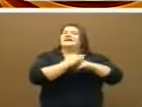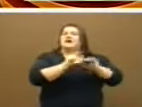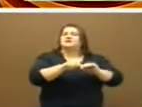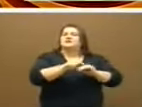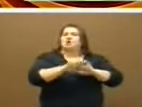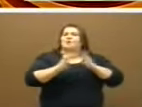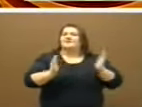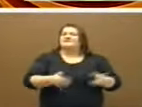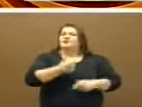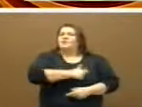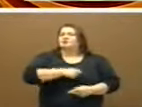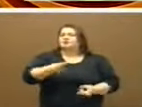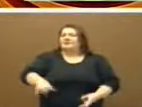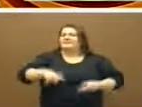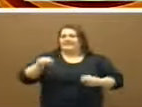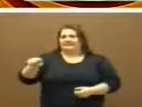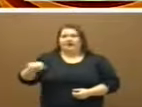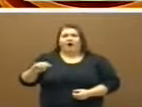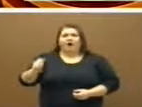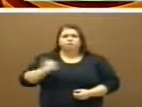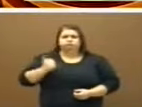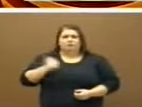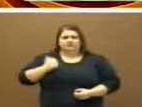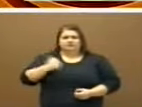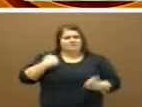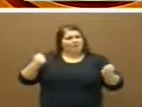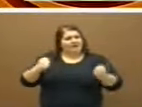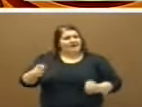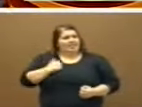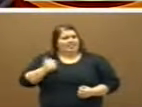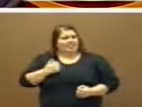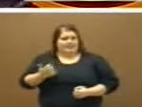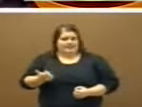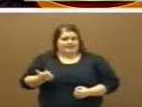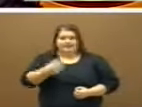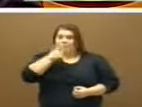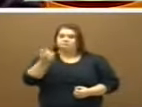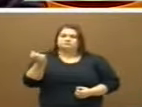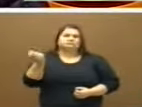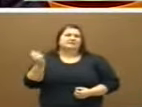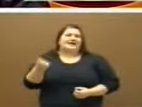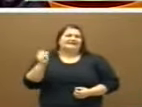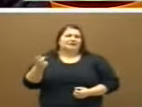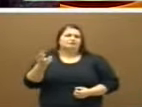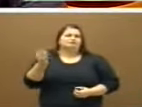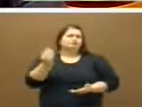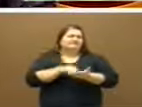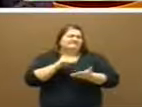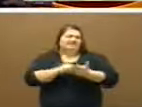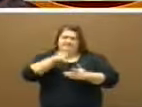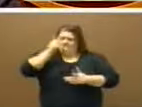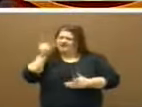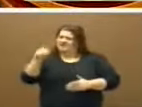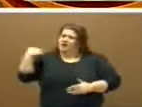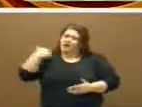mesa de la Comisión de Hacienda. Abusar de poder, como se viene repitiendo en demasiadas ocasiones en los últimos meses.